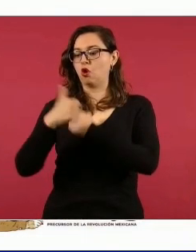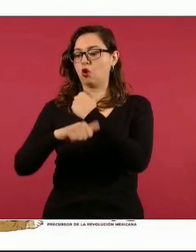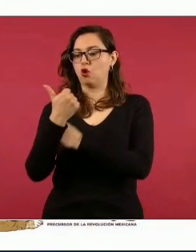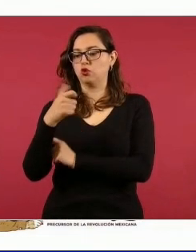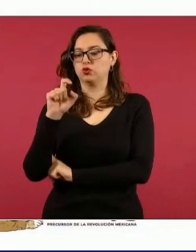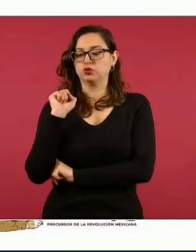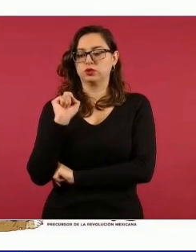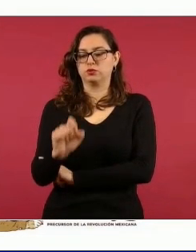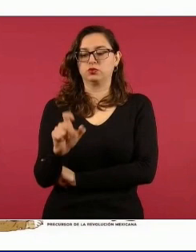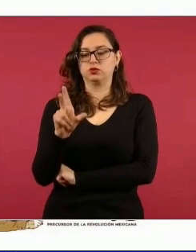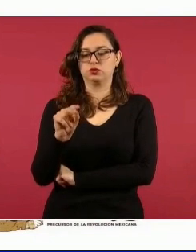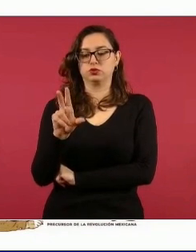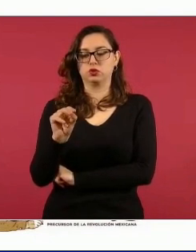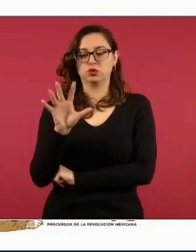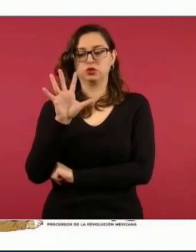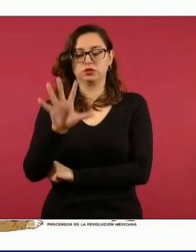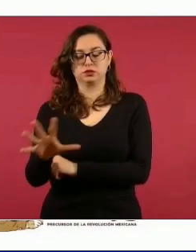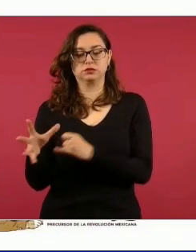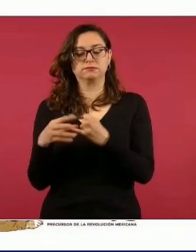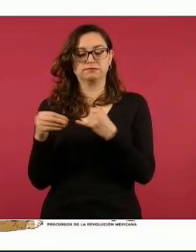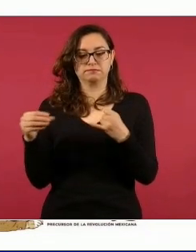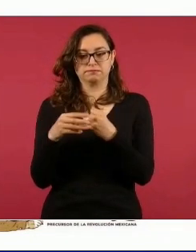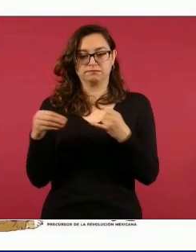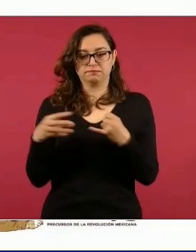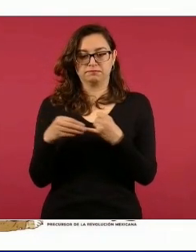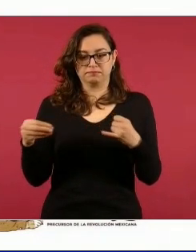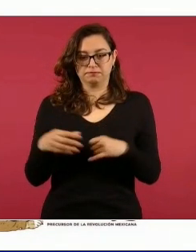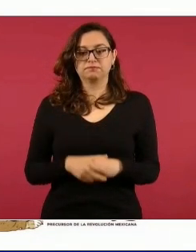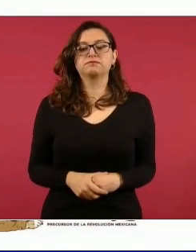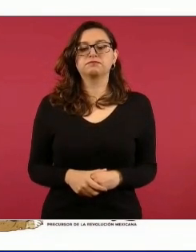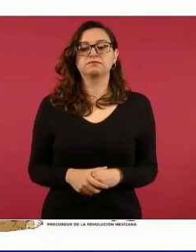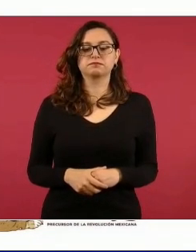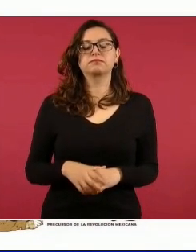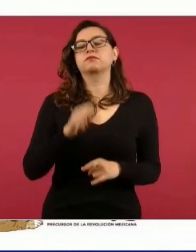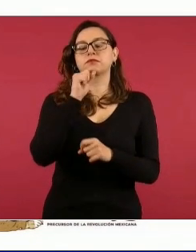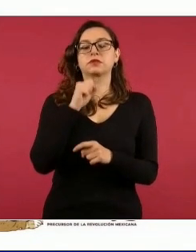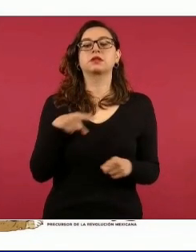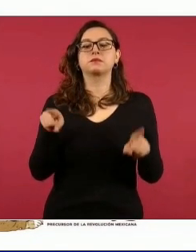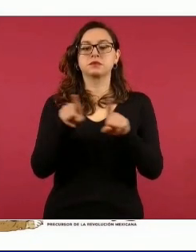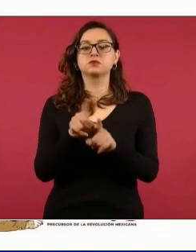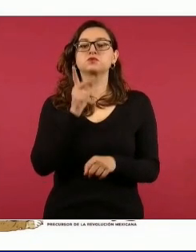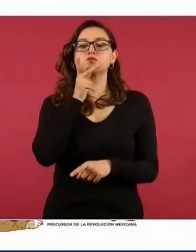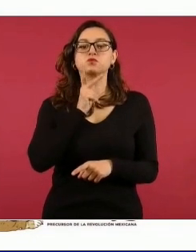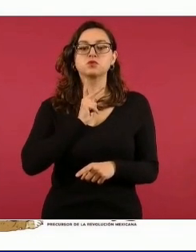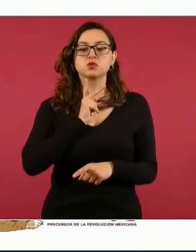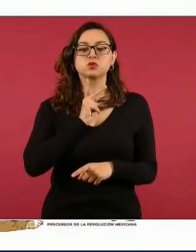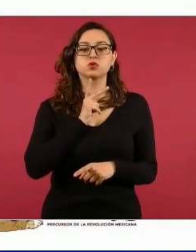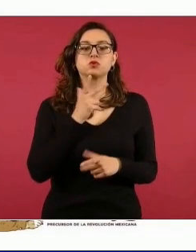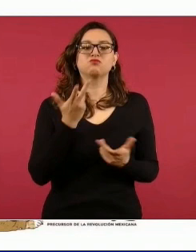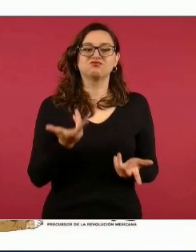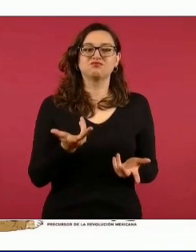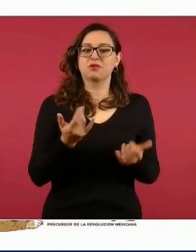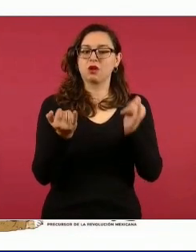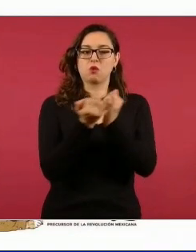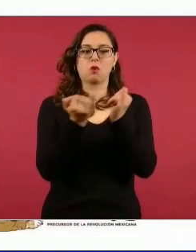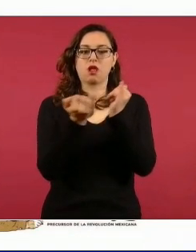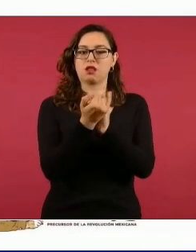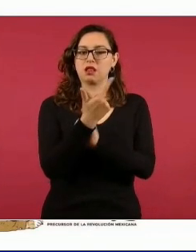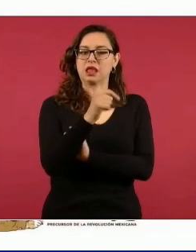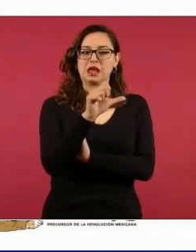México fue de 11 pesos con 85 centavos. También, igual que el petróleo, un ligero aumento en los